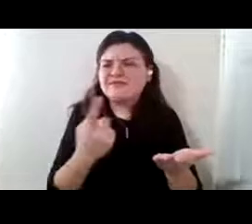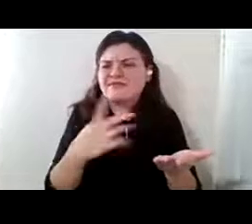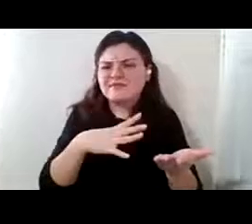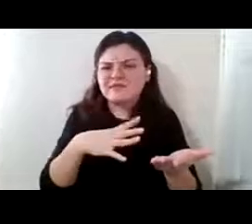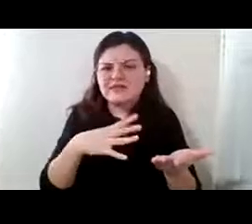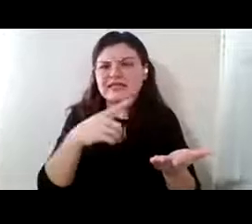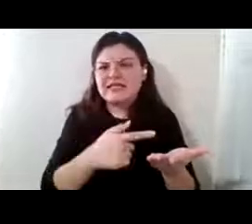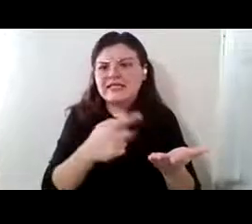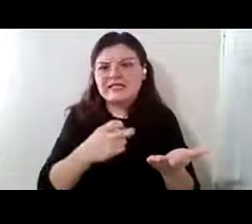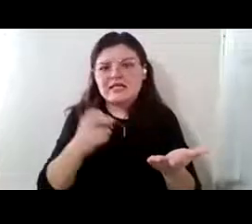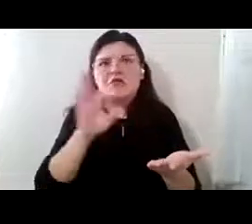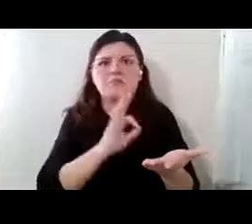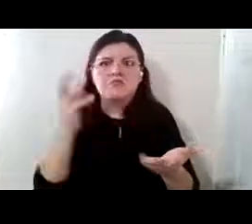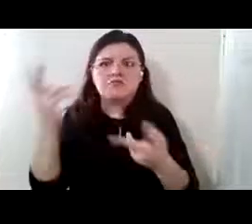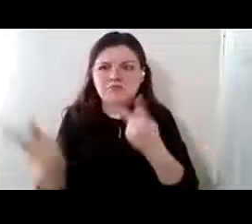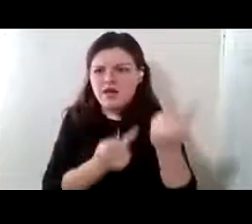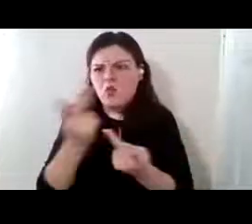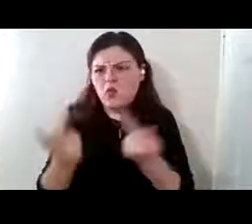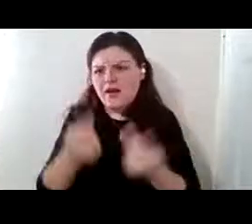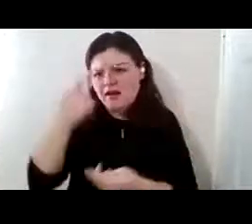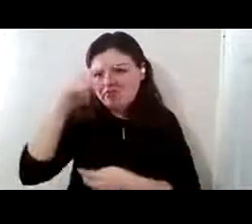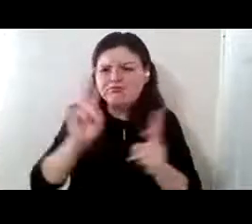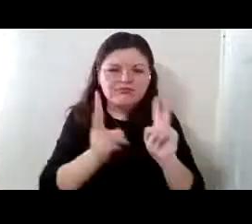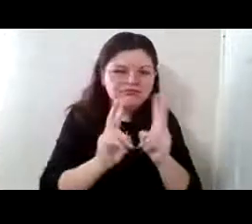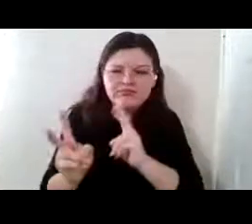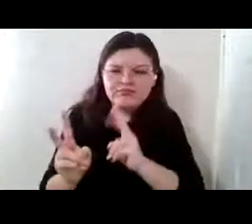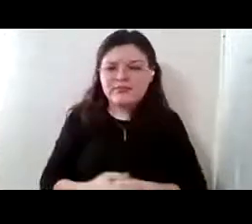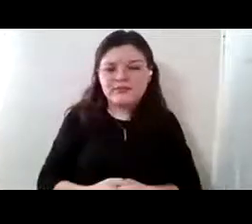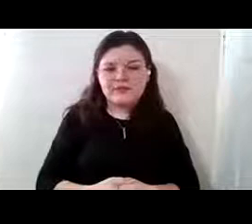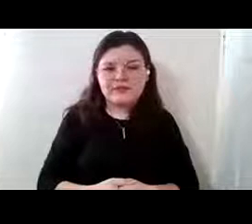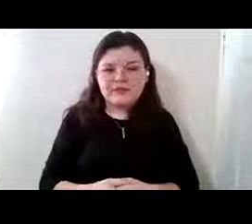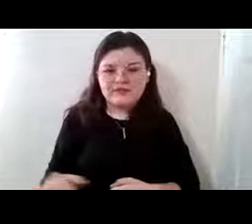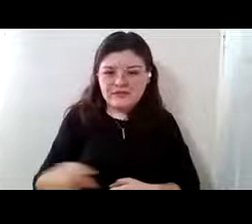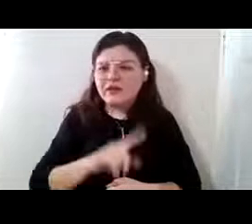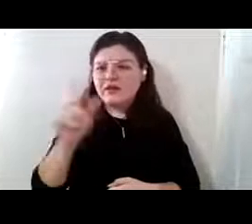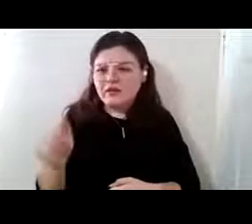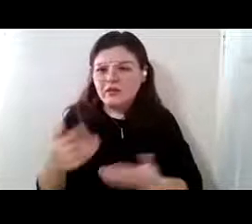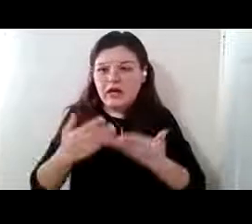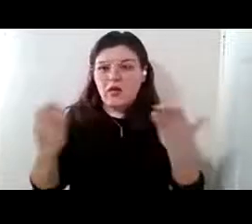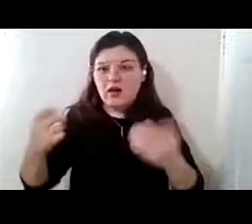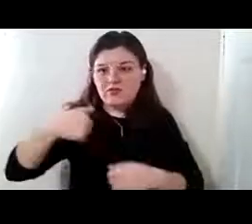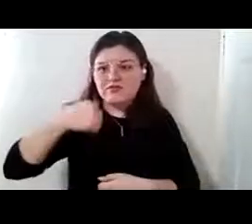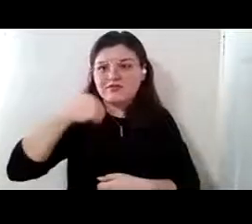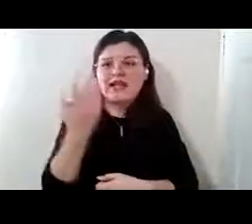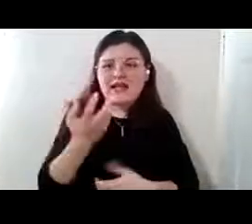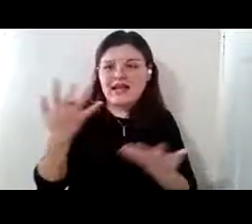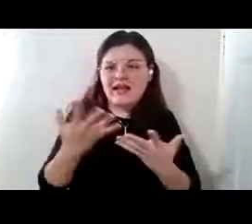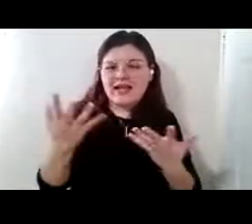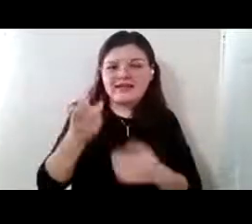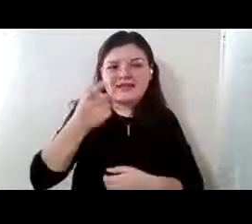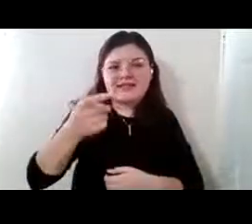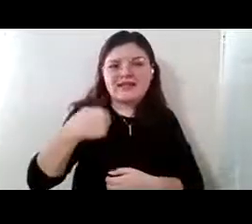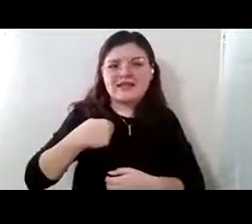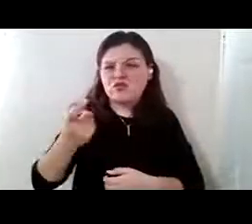de preguntas. Y bueno, para continuar, me gustaría realizar con ustedes, voy a dejar un poquito de